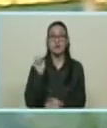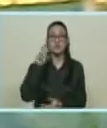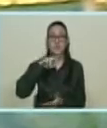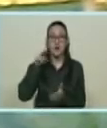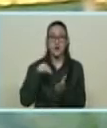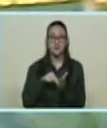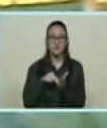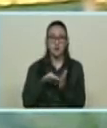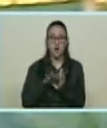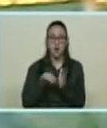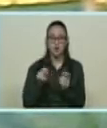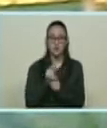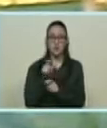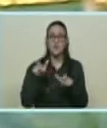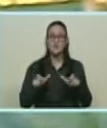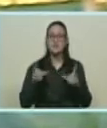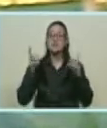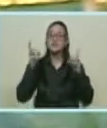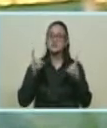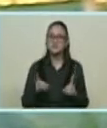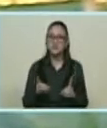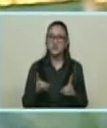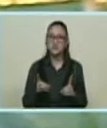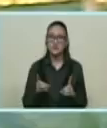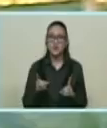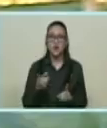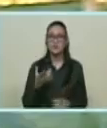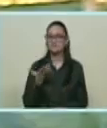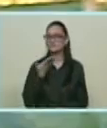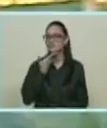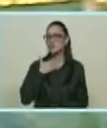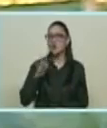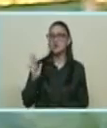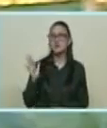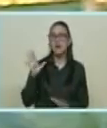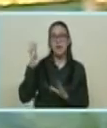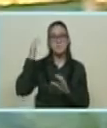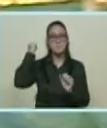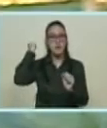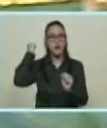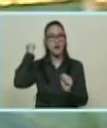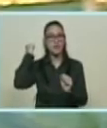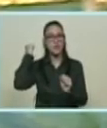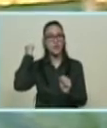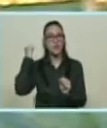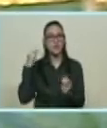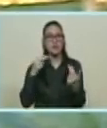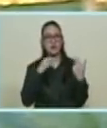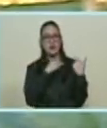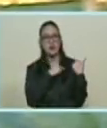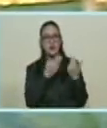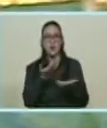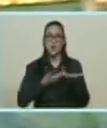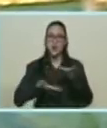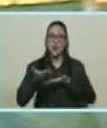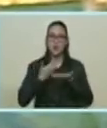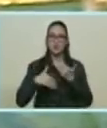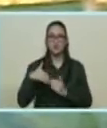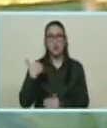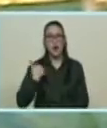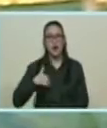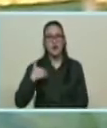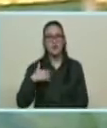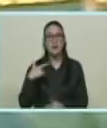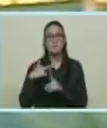Constituyente decidió declarar persona no grata al embajador y al encargado de negocios de Canadá y